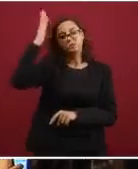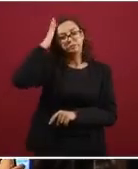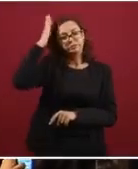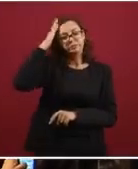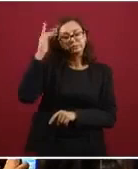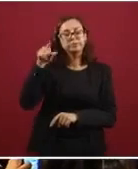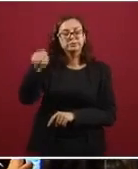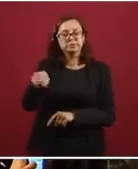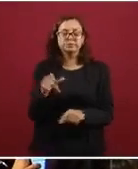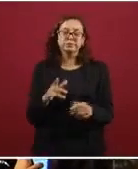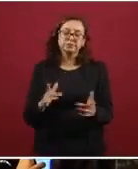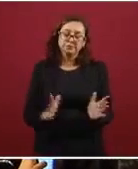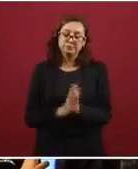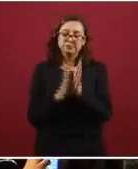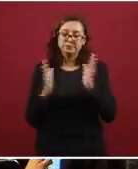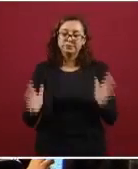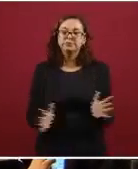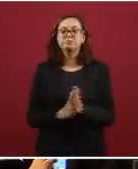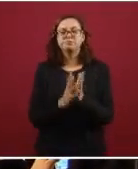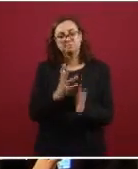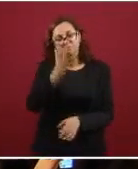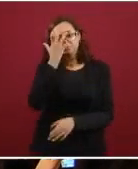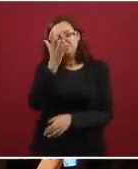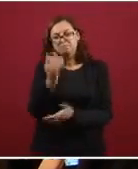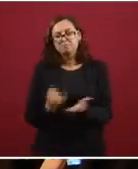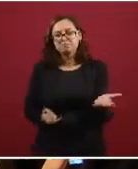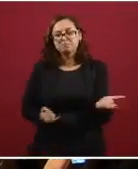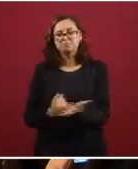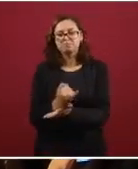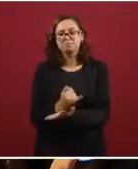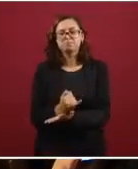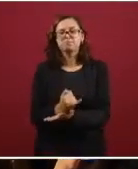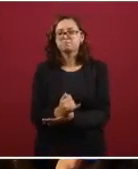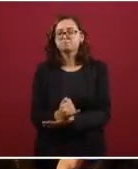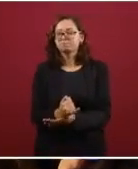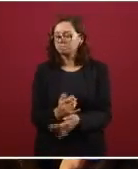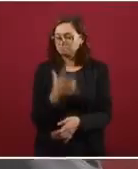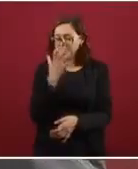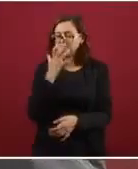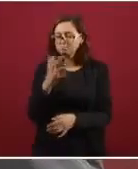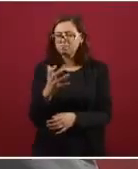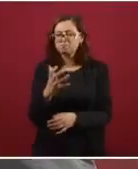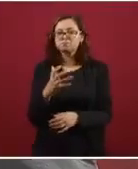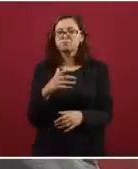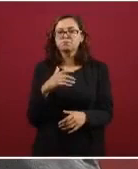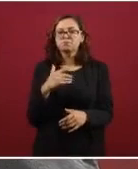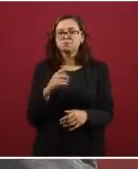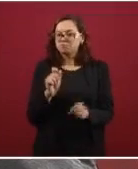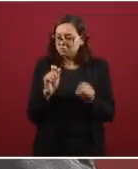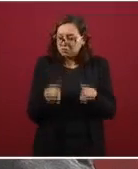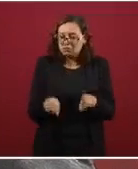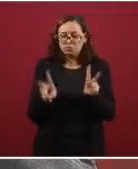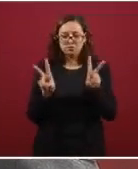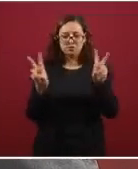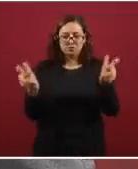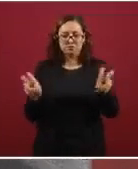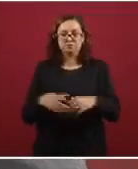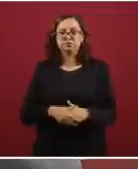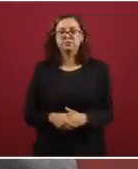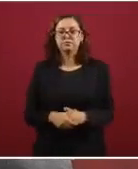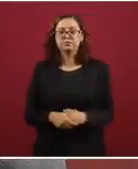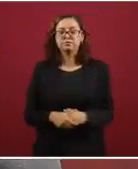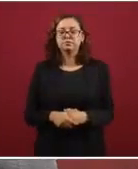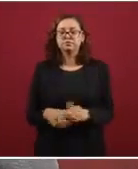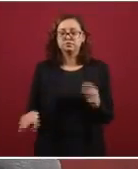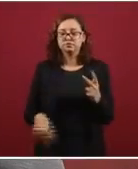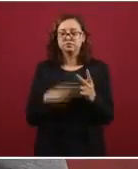una participación muy decidida, contundente, en relación a lo que le acabo de decir. Lo